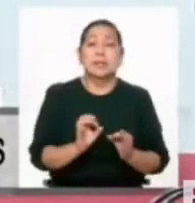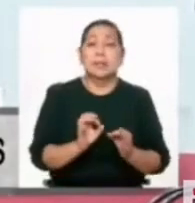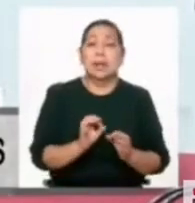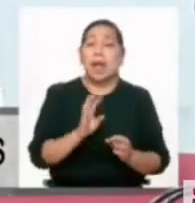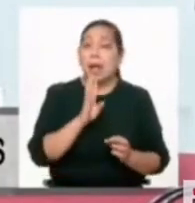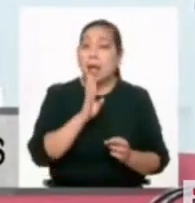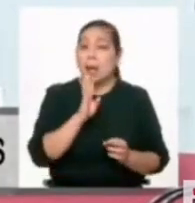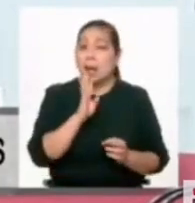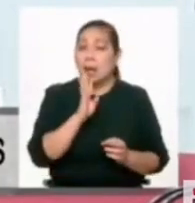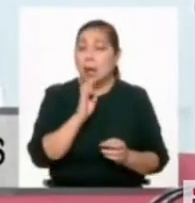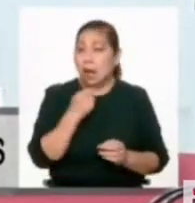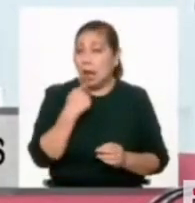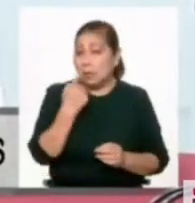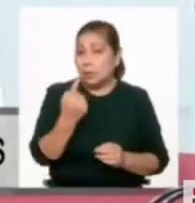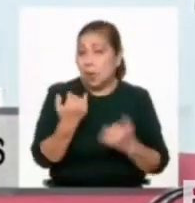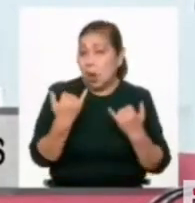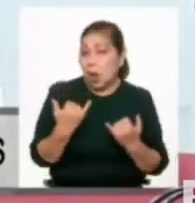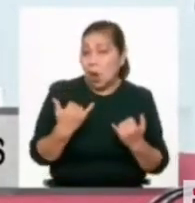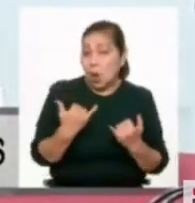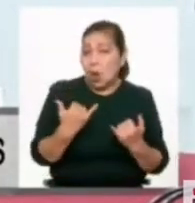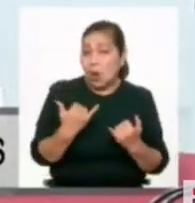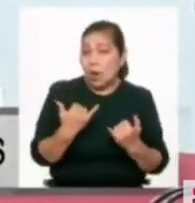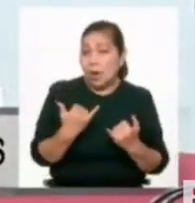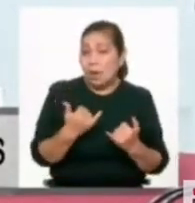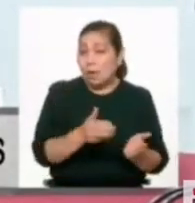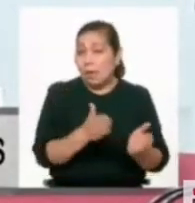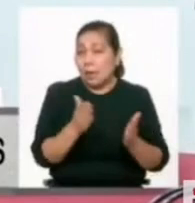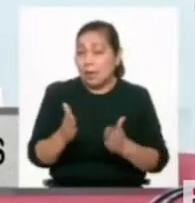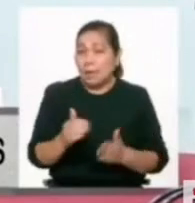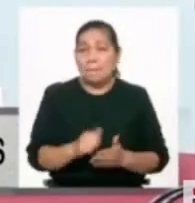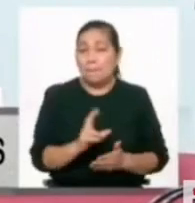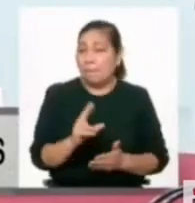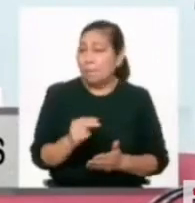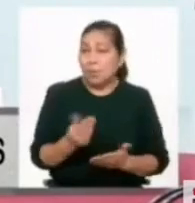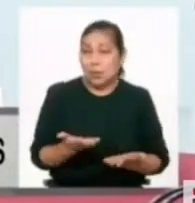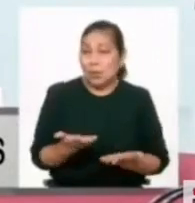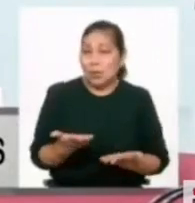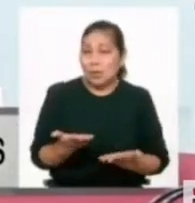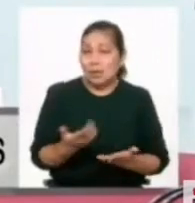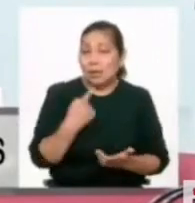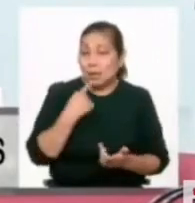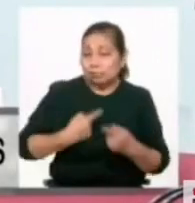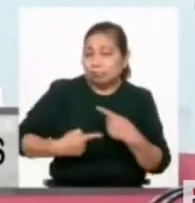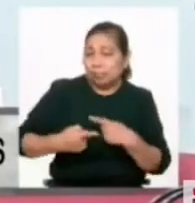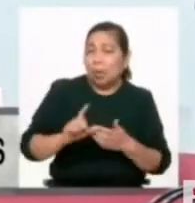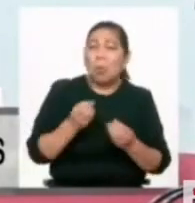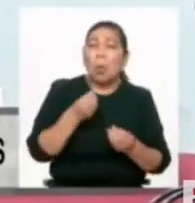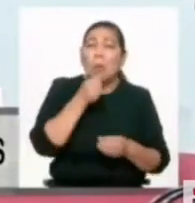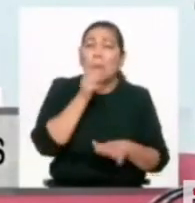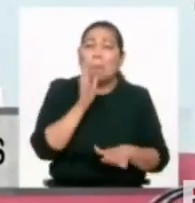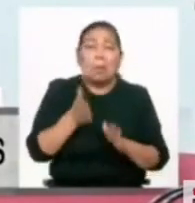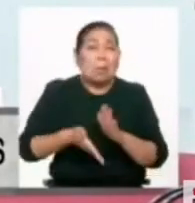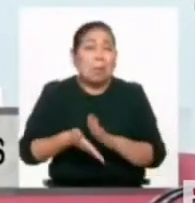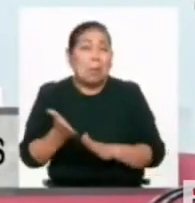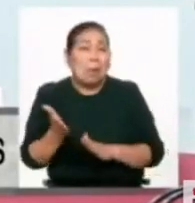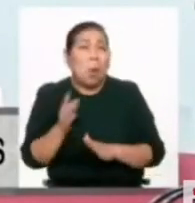se le comentó algo, les ha comentado algo ahora, eso por un lado, no las acciones que vinieron después, porque no juramentó, se